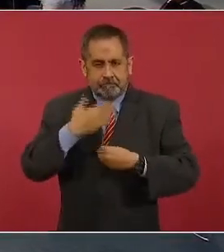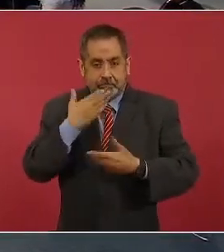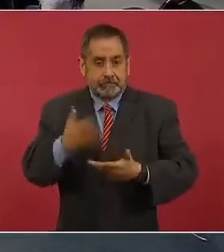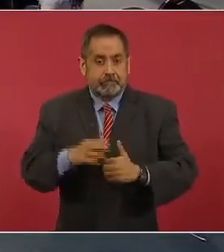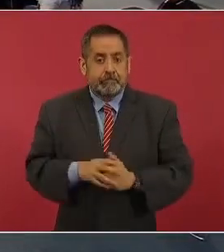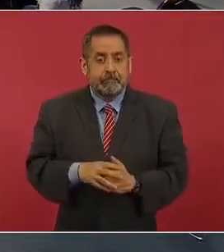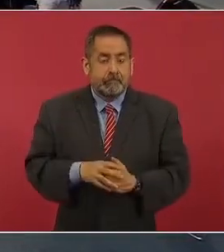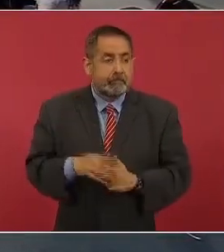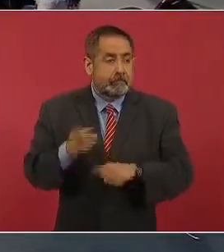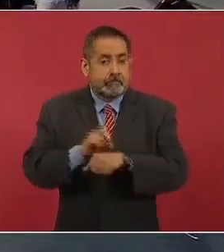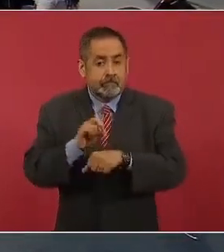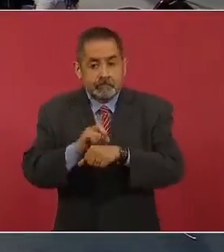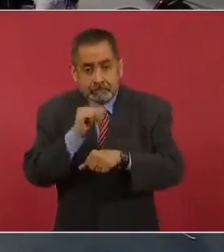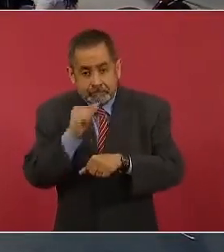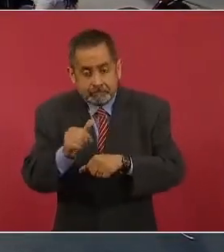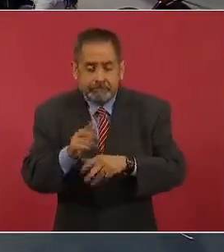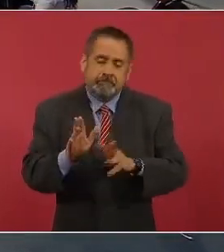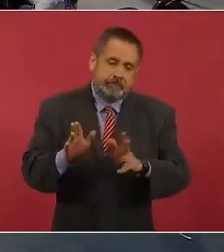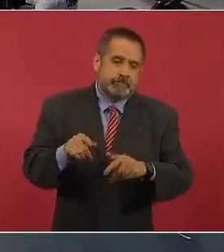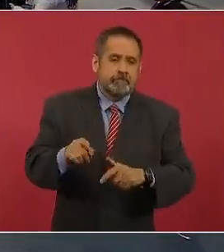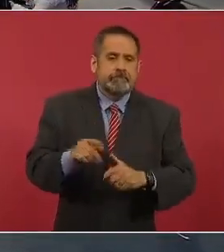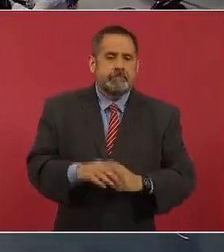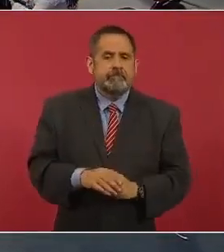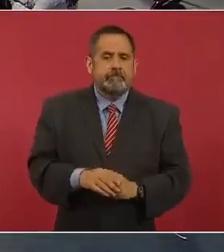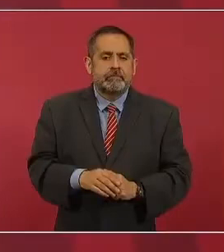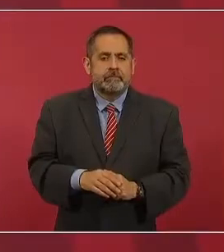Como pues no voy diario,